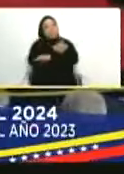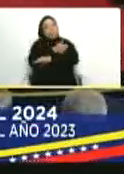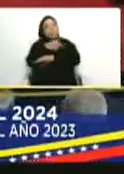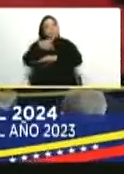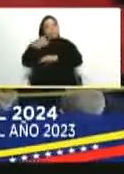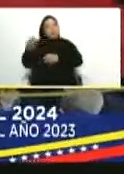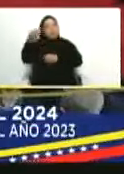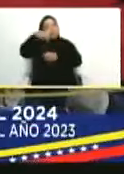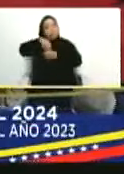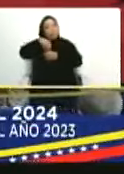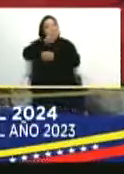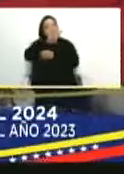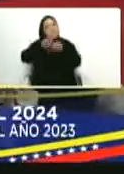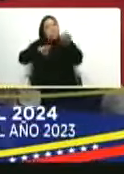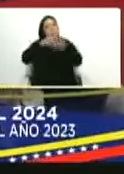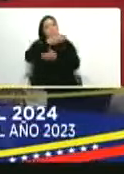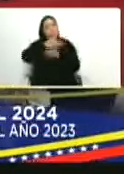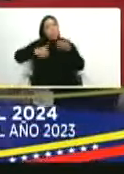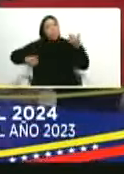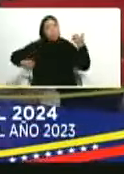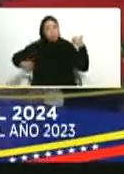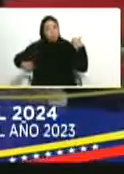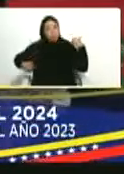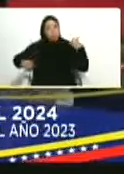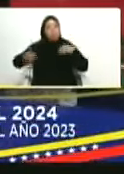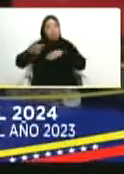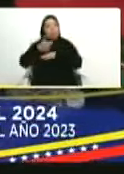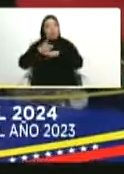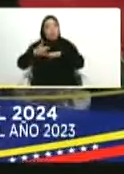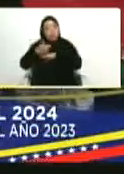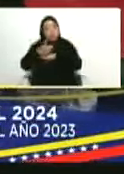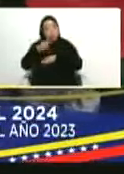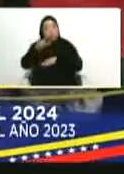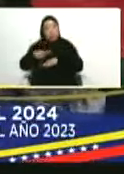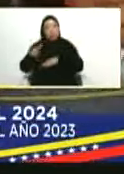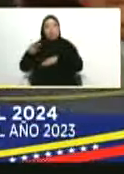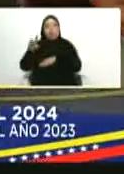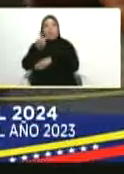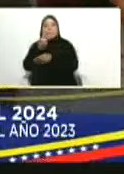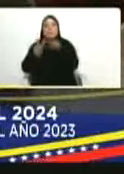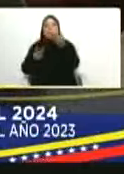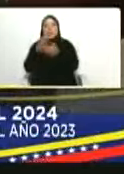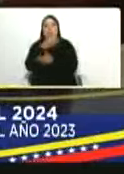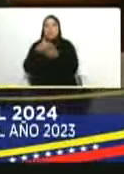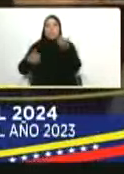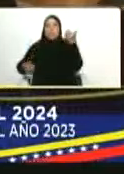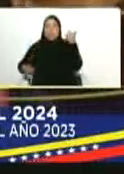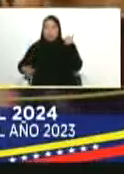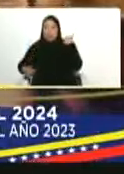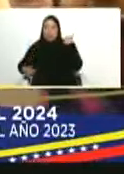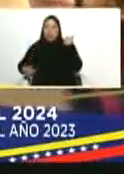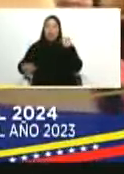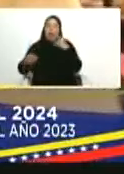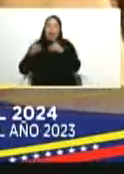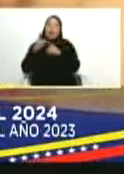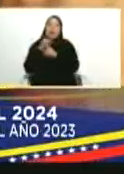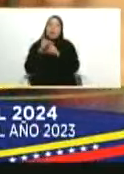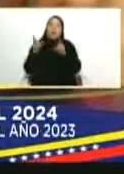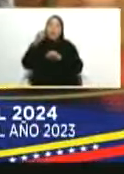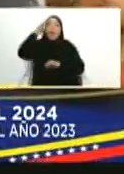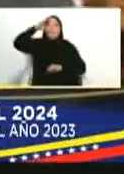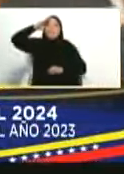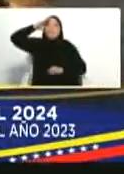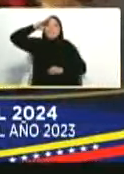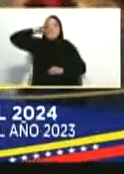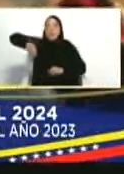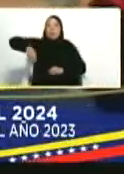vicepresidentes sectoriales y de gobierno, ministros del Gabinete Ejecutivo, también oficiales del Estado Mayor Superior de la Fuerza Armada Nacional Bolivariana